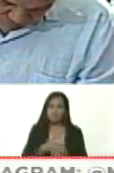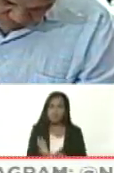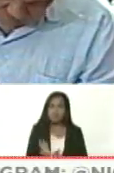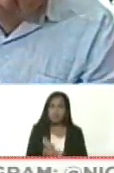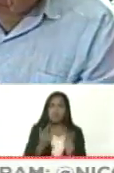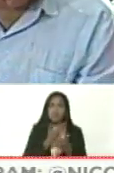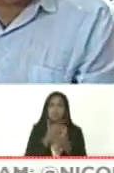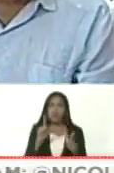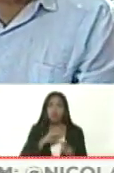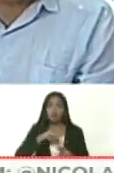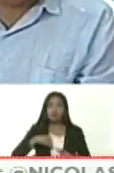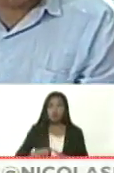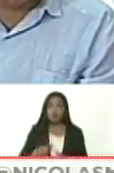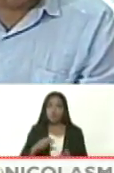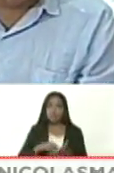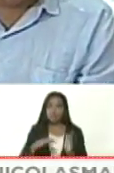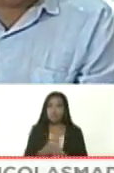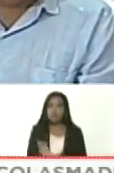Liberarnos